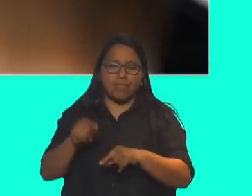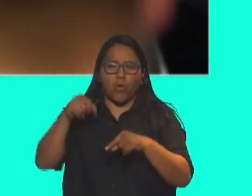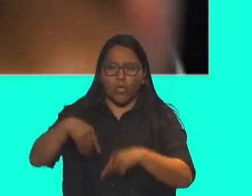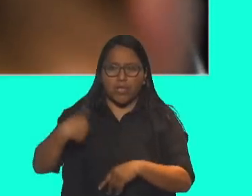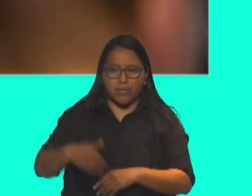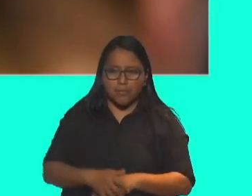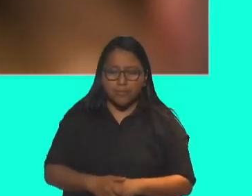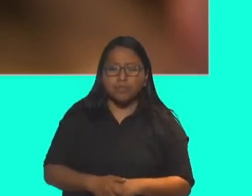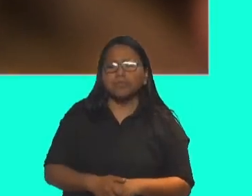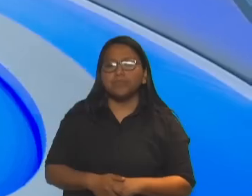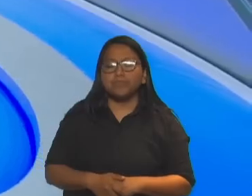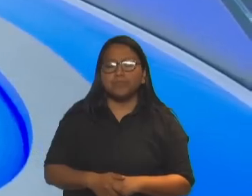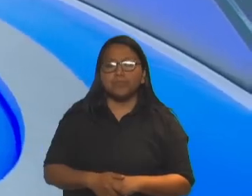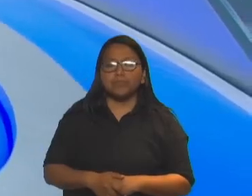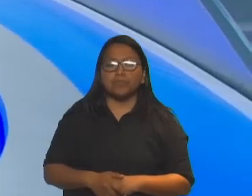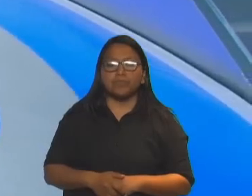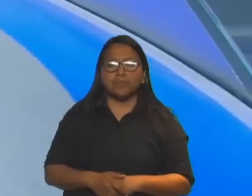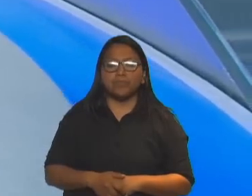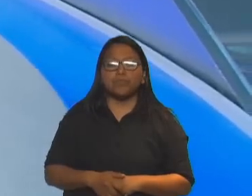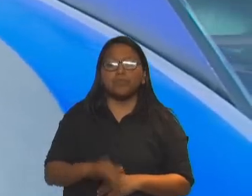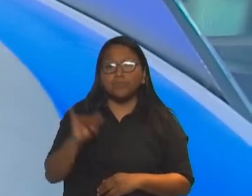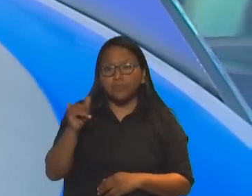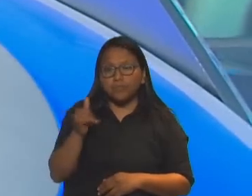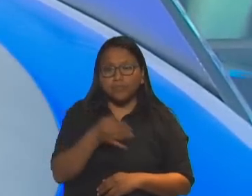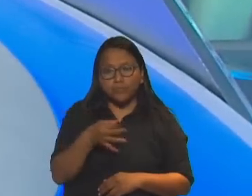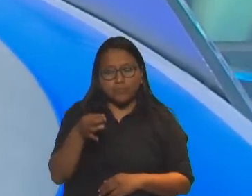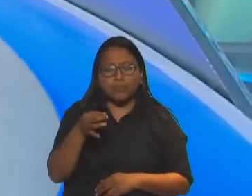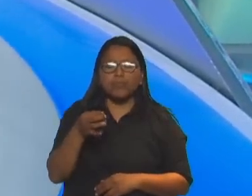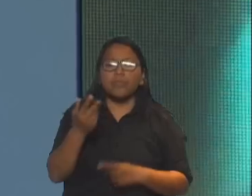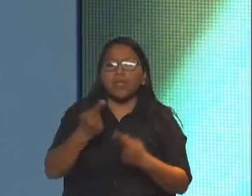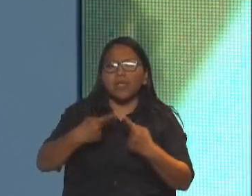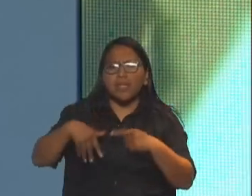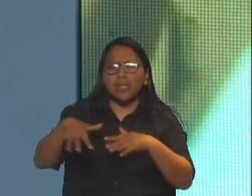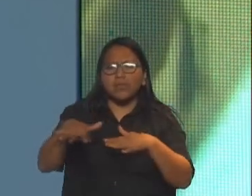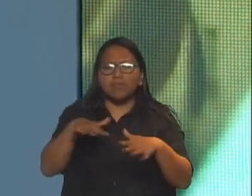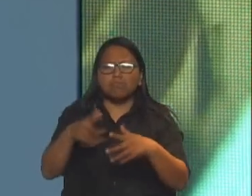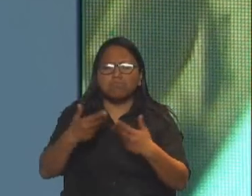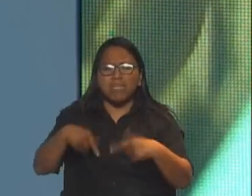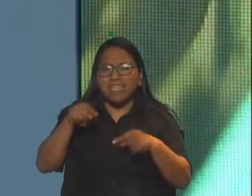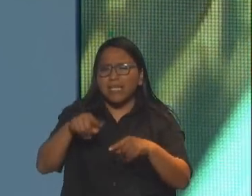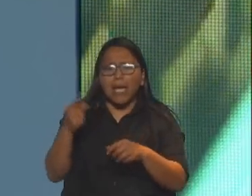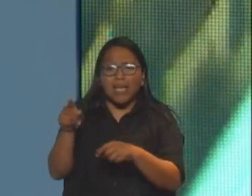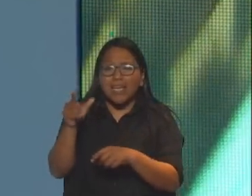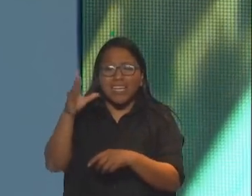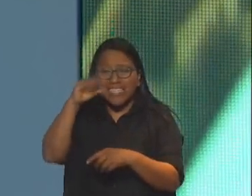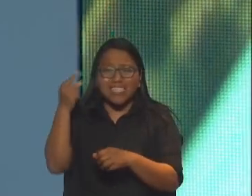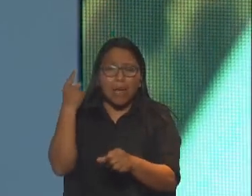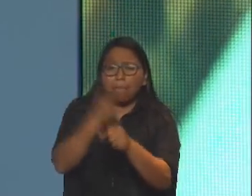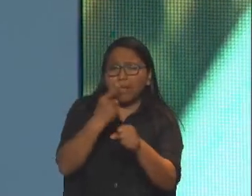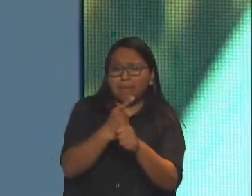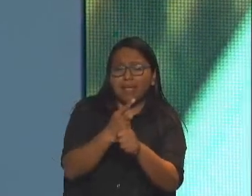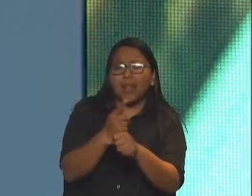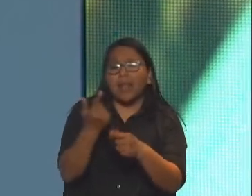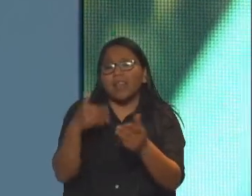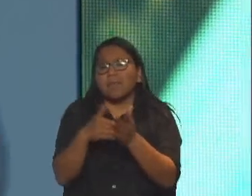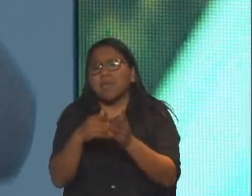argentina raúl si indudablemente la pongas en el escenario que pongo que la ponga esta primera con distintos valores según a quién de